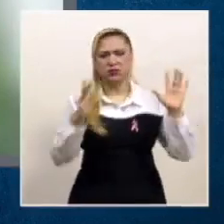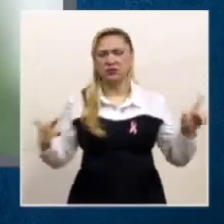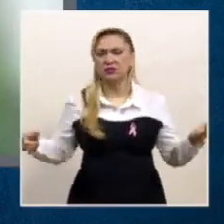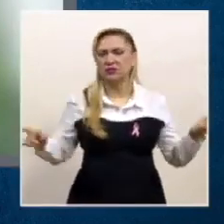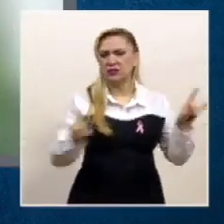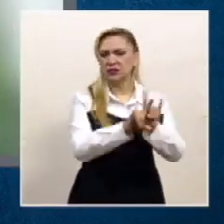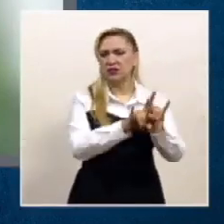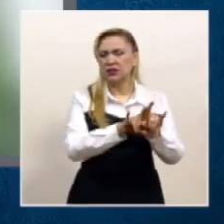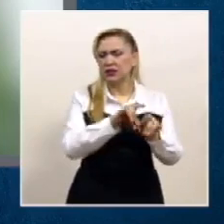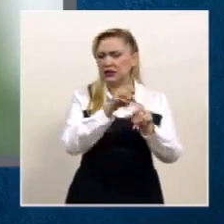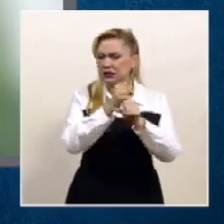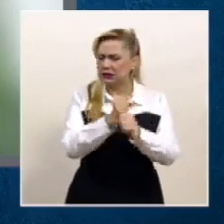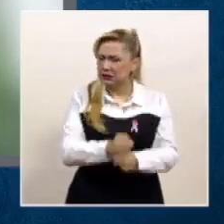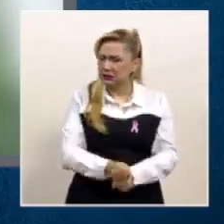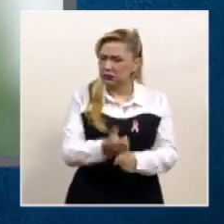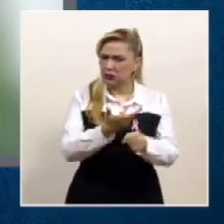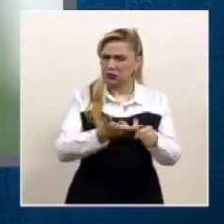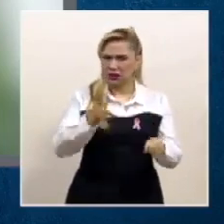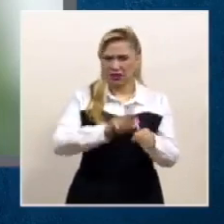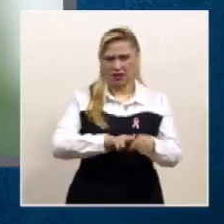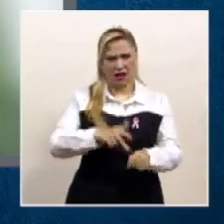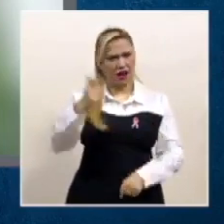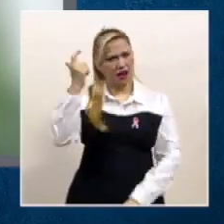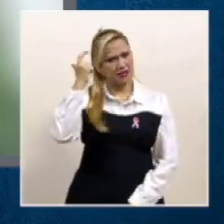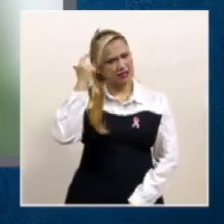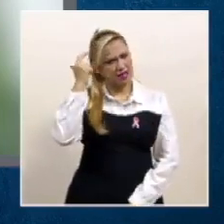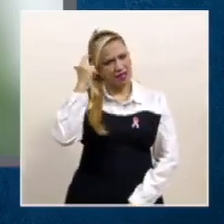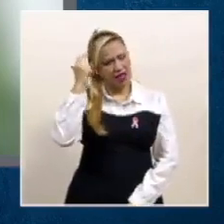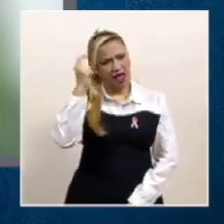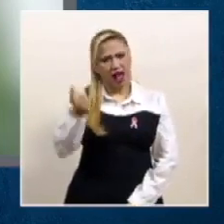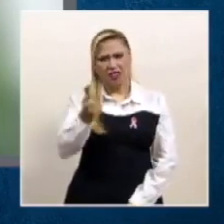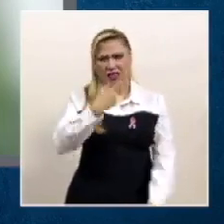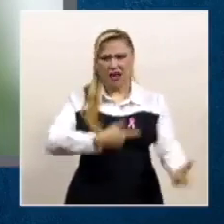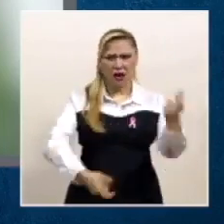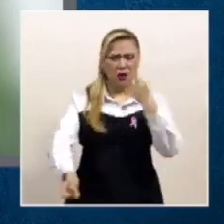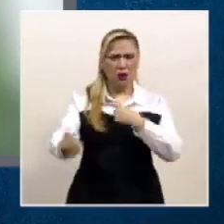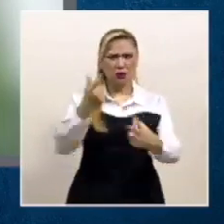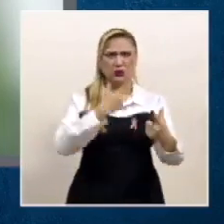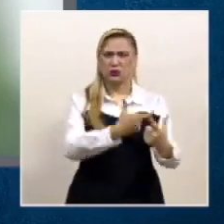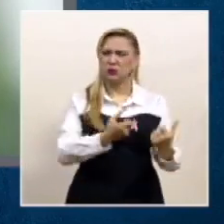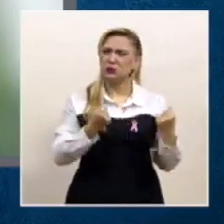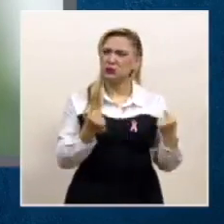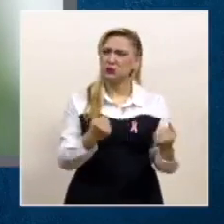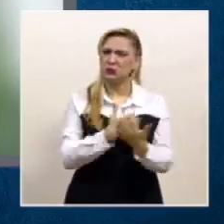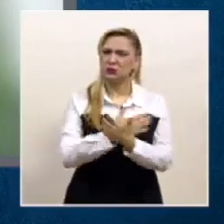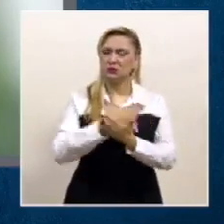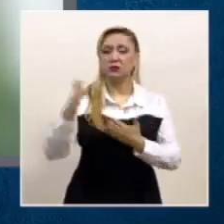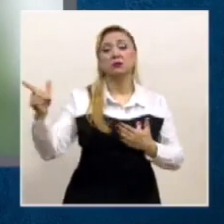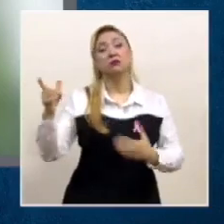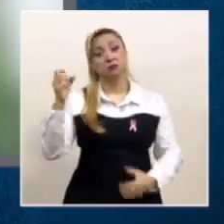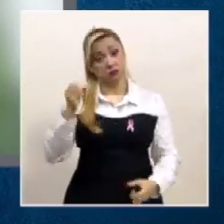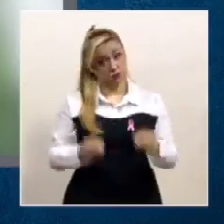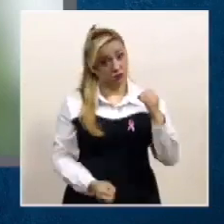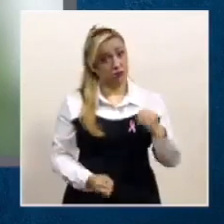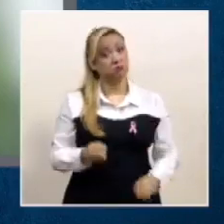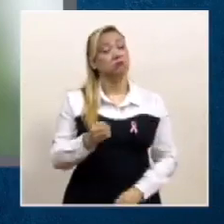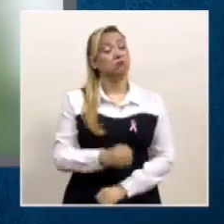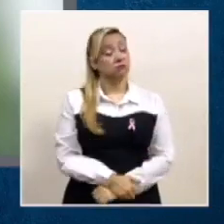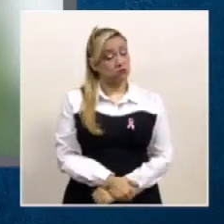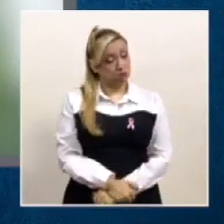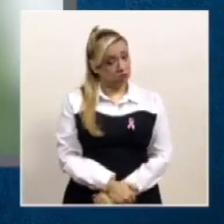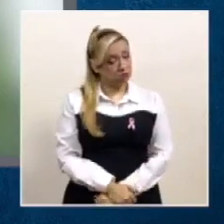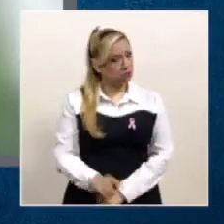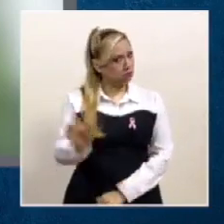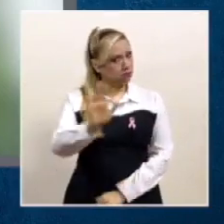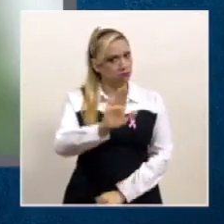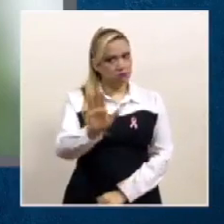situación de vulnerabilidad en estos hospitales psiquiátricos. Y que, pues bueno, sí, la Corte se ha manifestado, no es menor